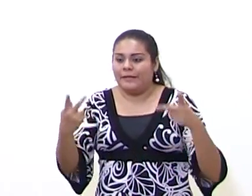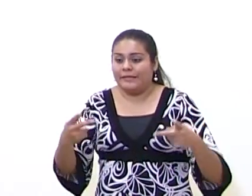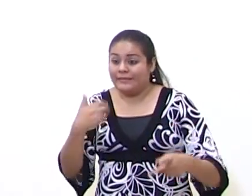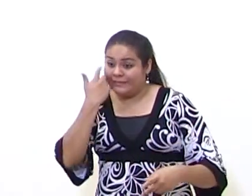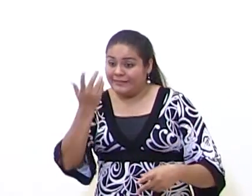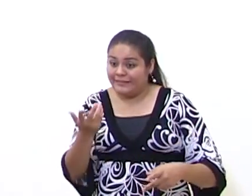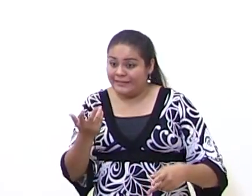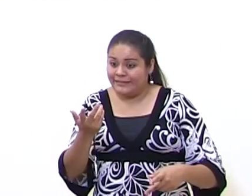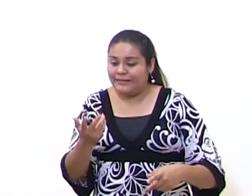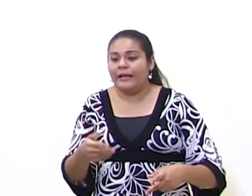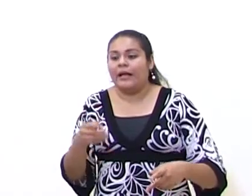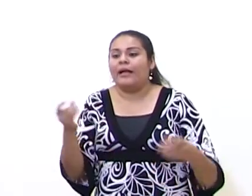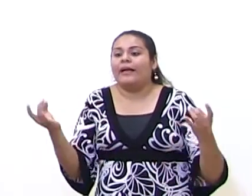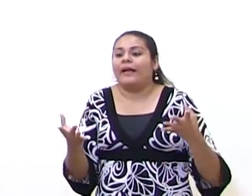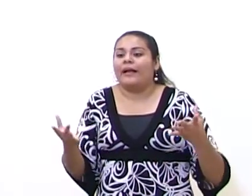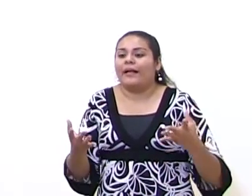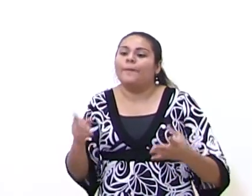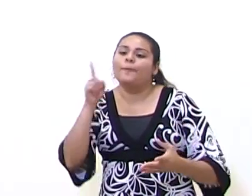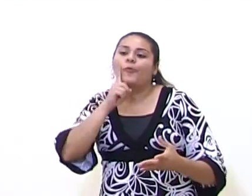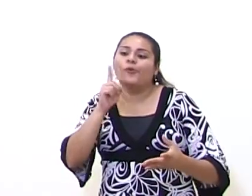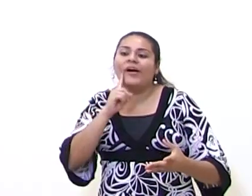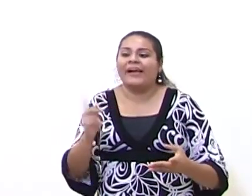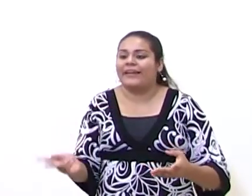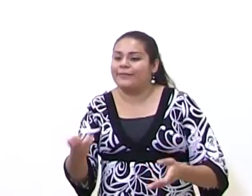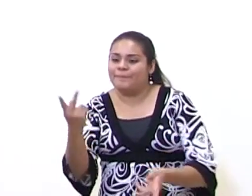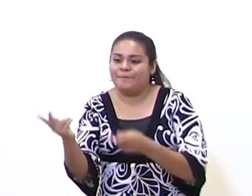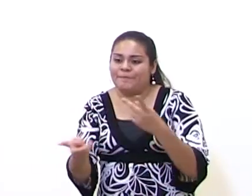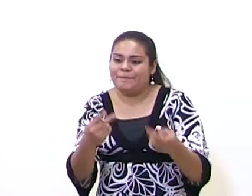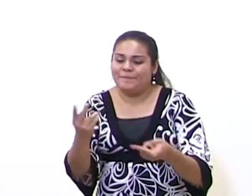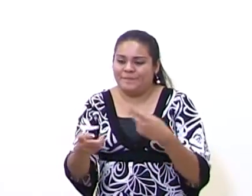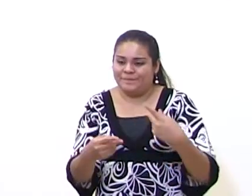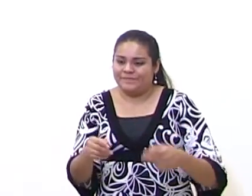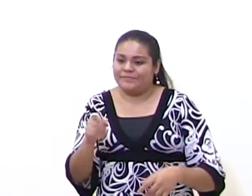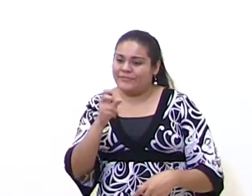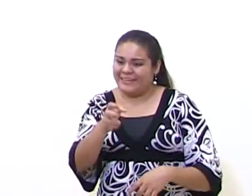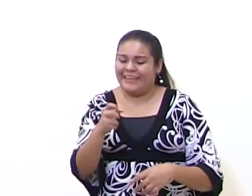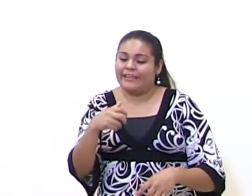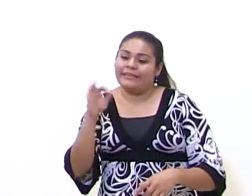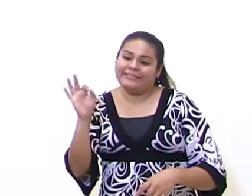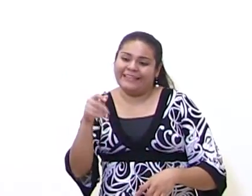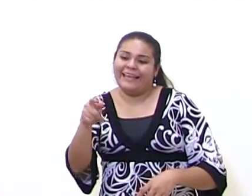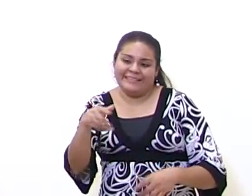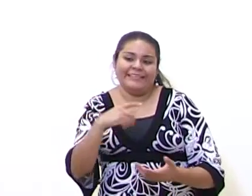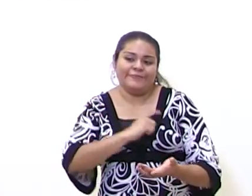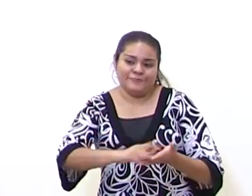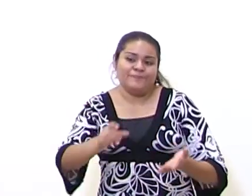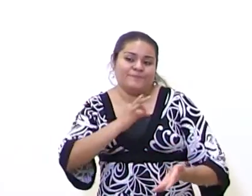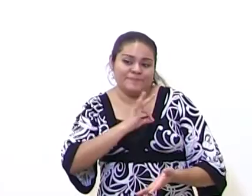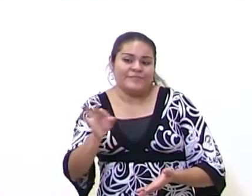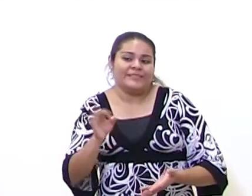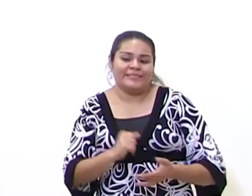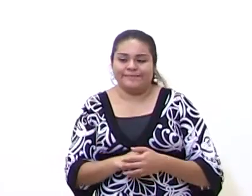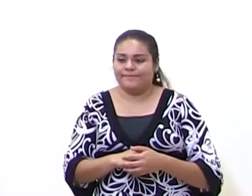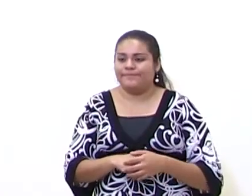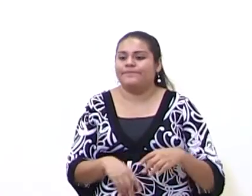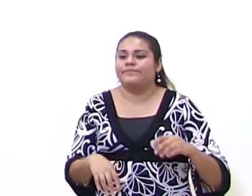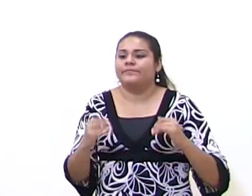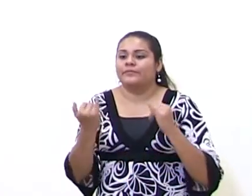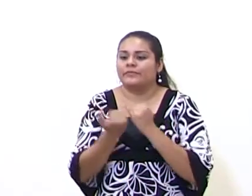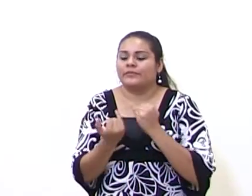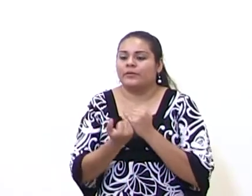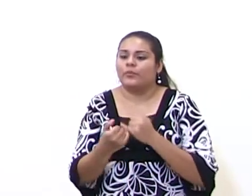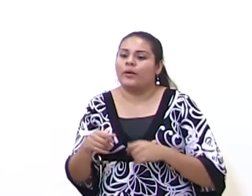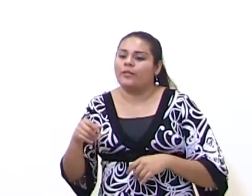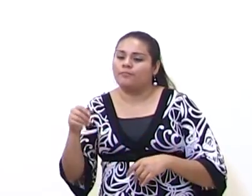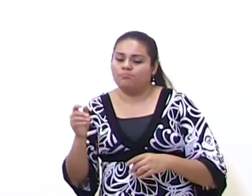años. Y aquí en la segunda pregunta, pues establecemos si hombre o mujer. En una